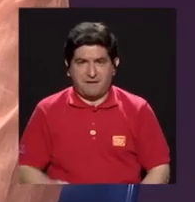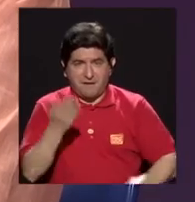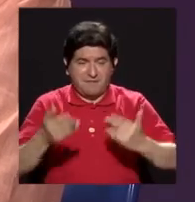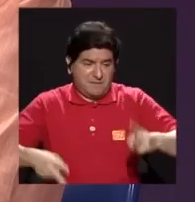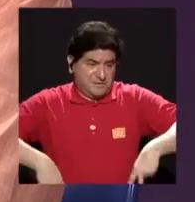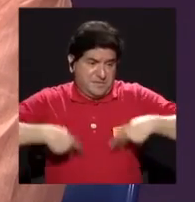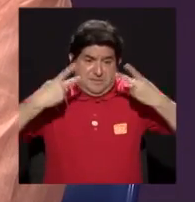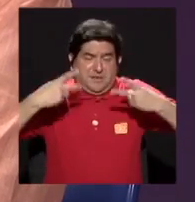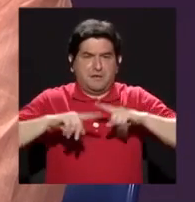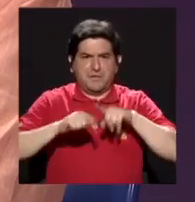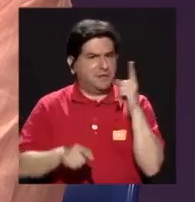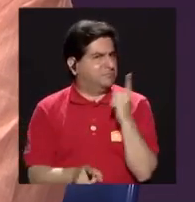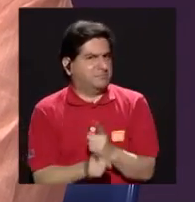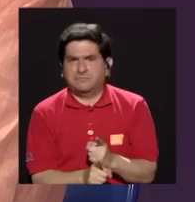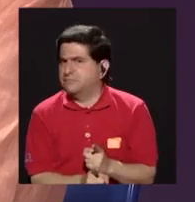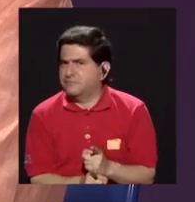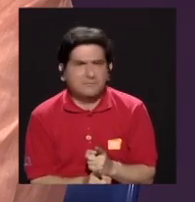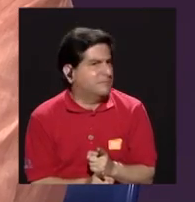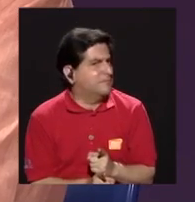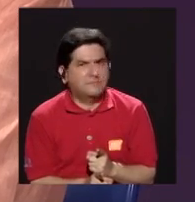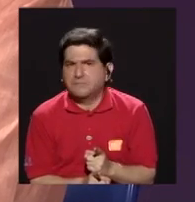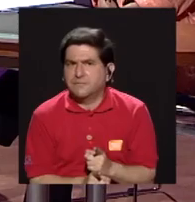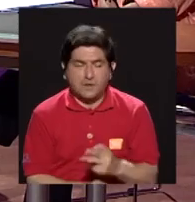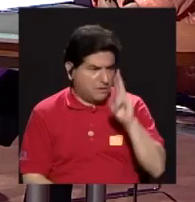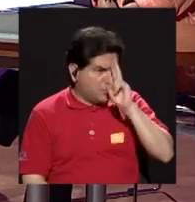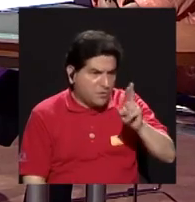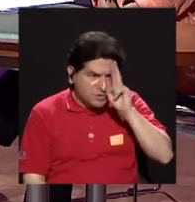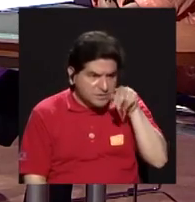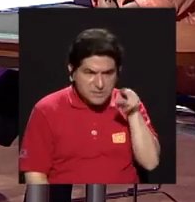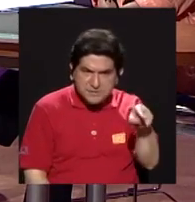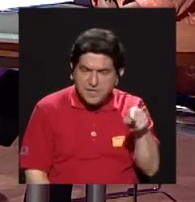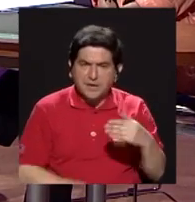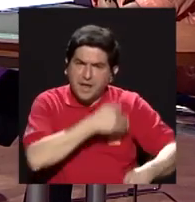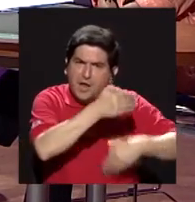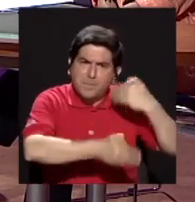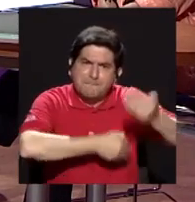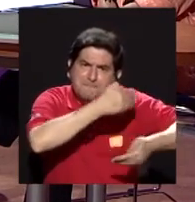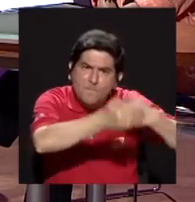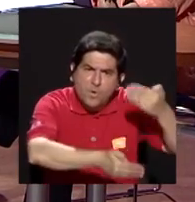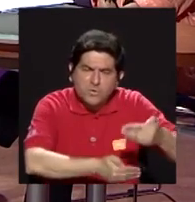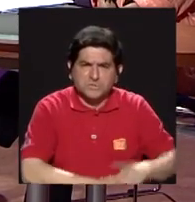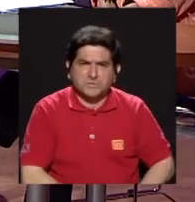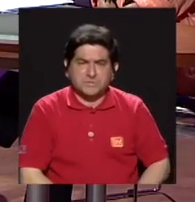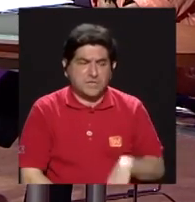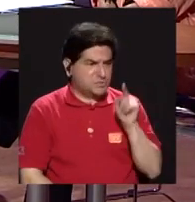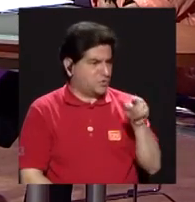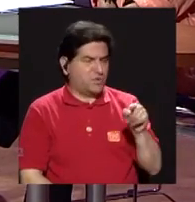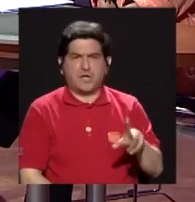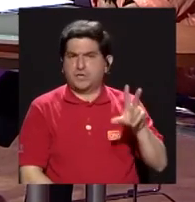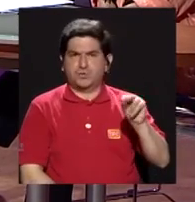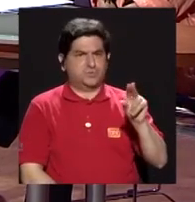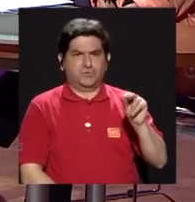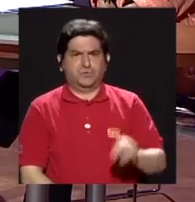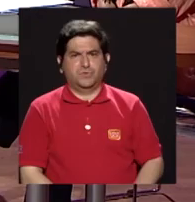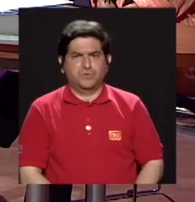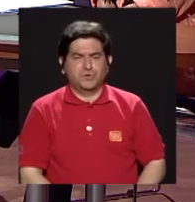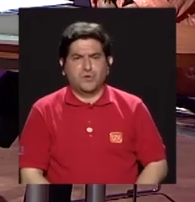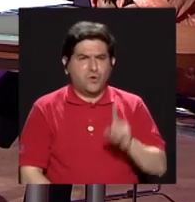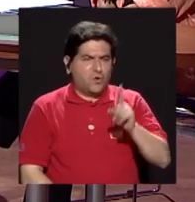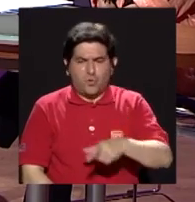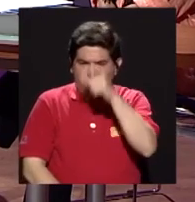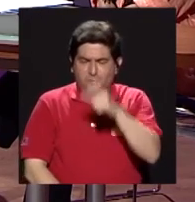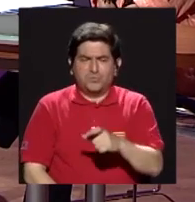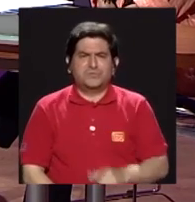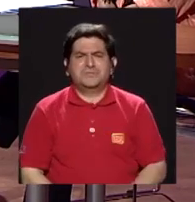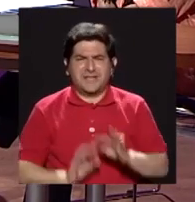la vida y no es así porque no estamos respetando este proceso de no hacer los seres tan sexuales a edades